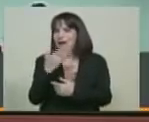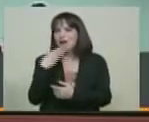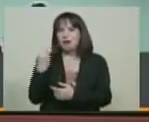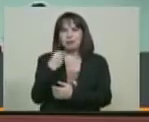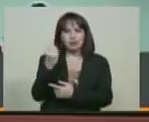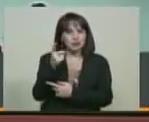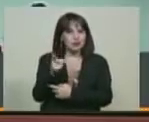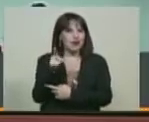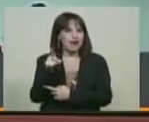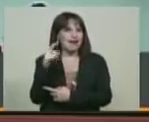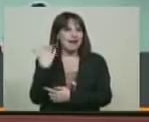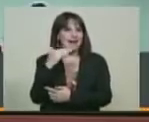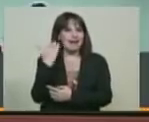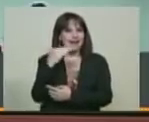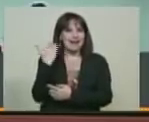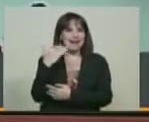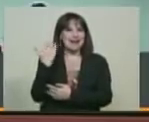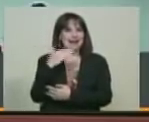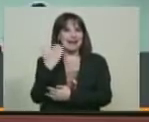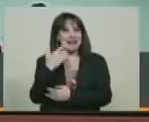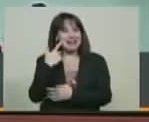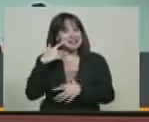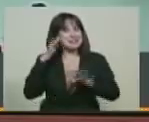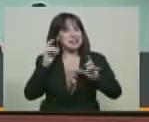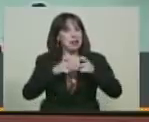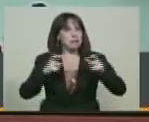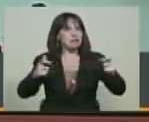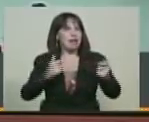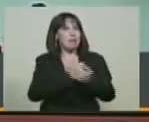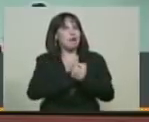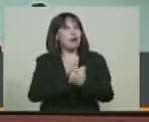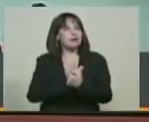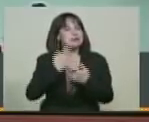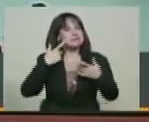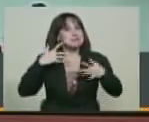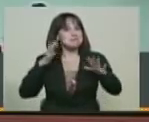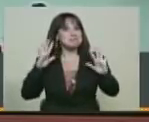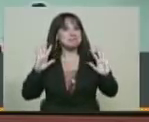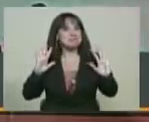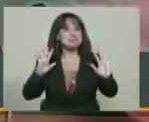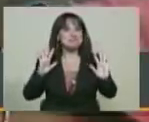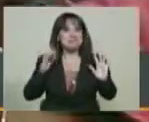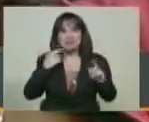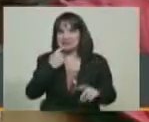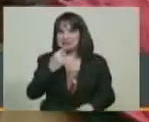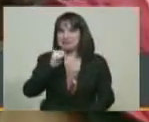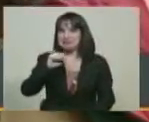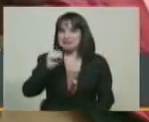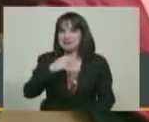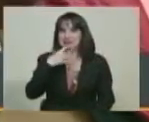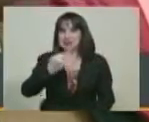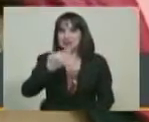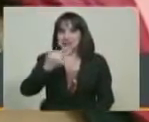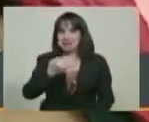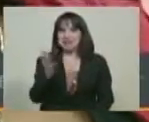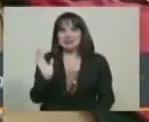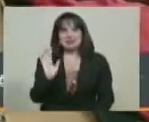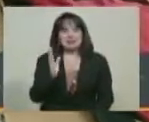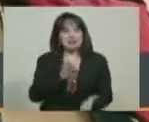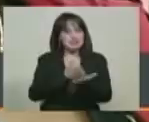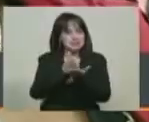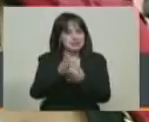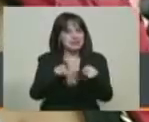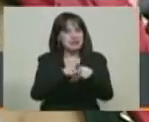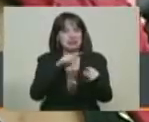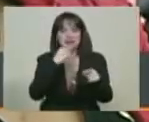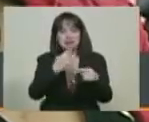¿verdad? Pues se ríe, dice, amplitud amorosa, estoy en lo cierto, dice. Estoy en la línea.